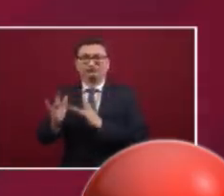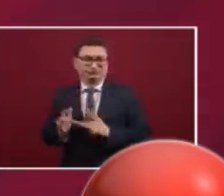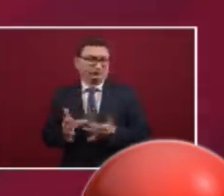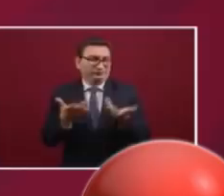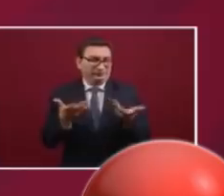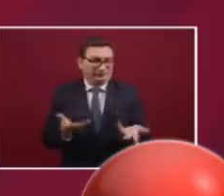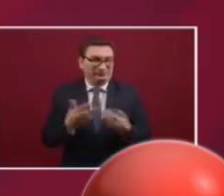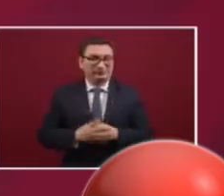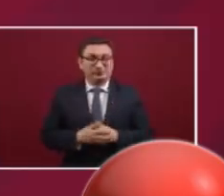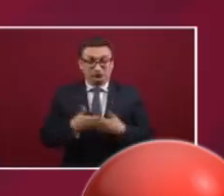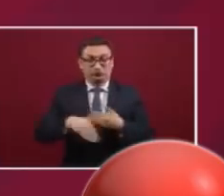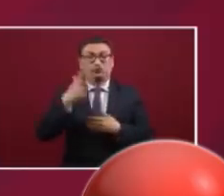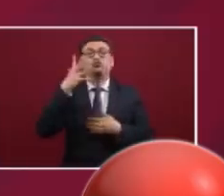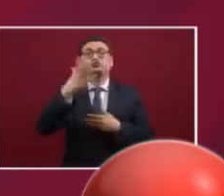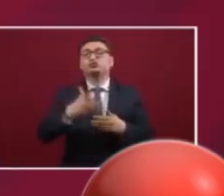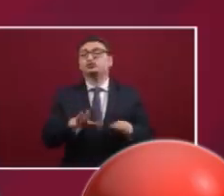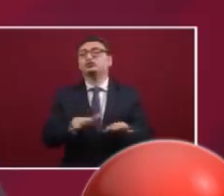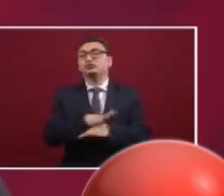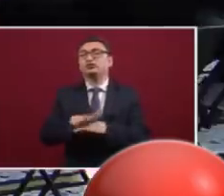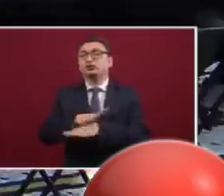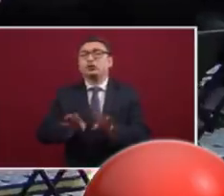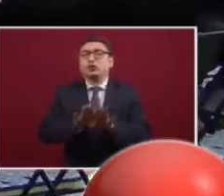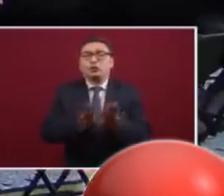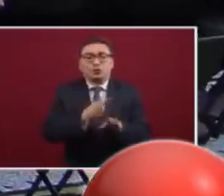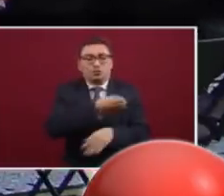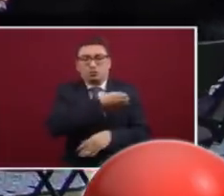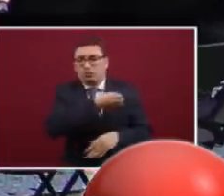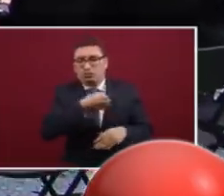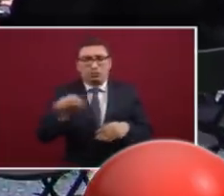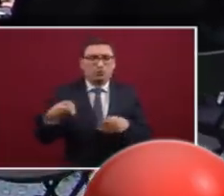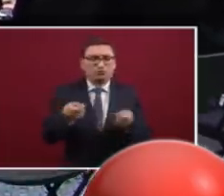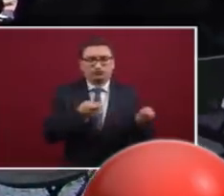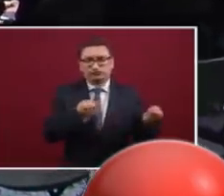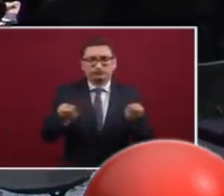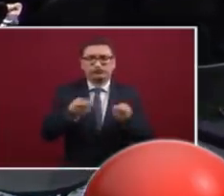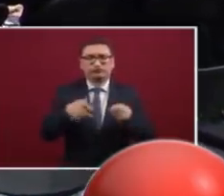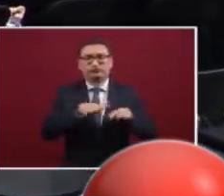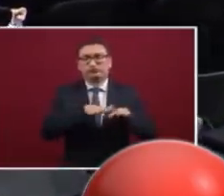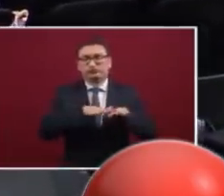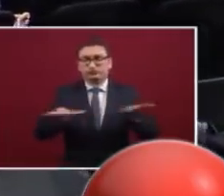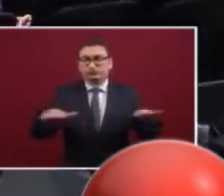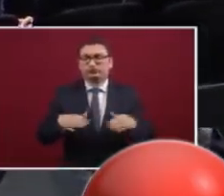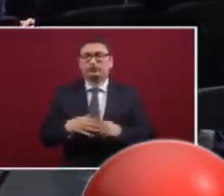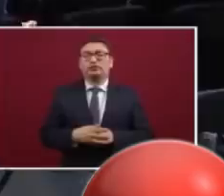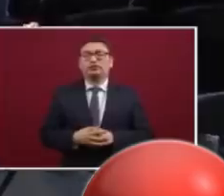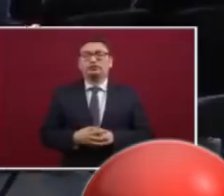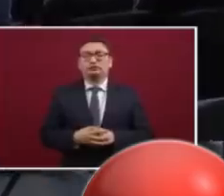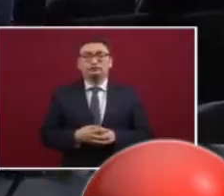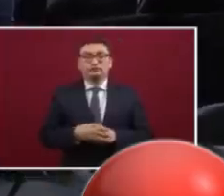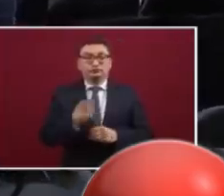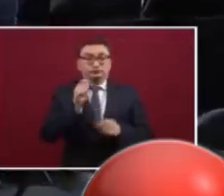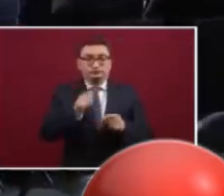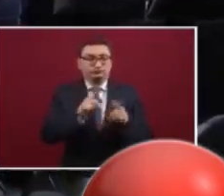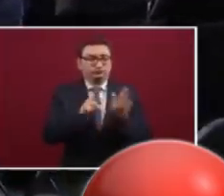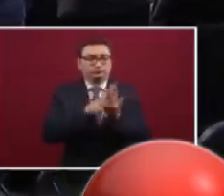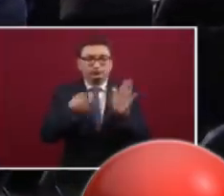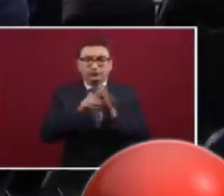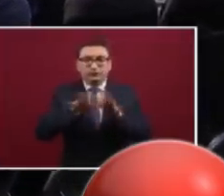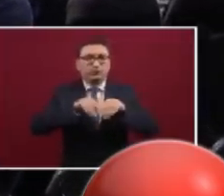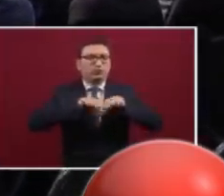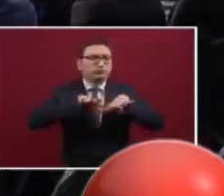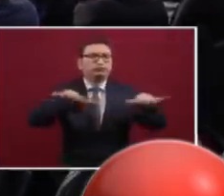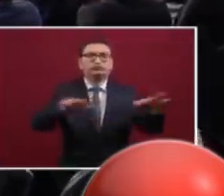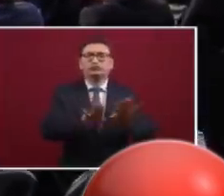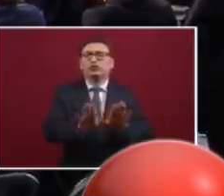¿cómo se va a dar el reacomodo, ¿sí?, en los medios? ¿Qué va a pasar